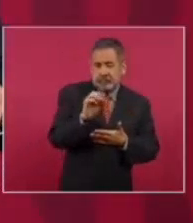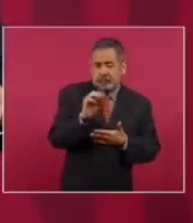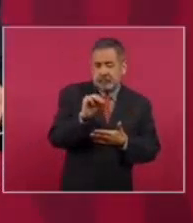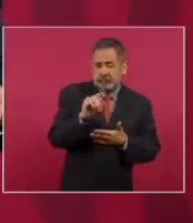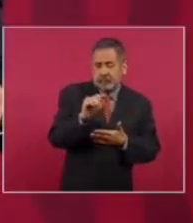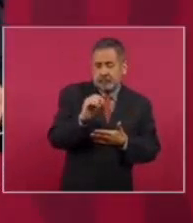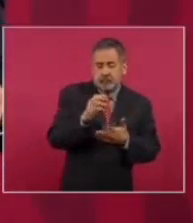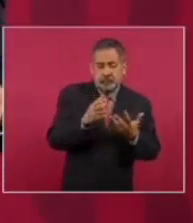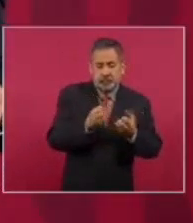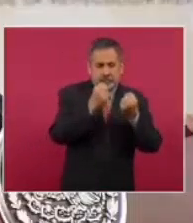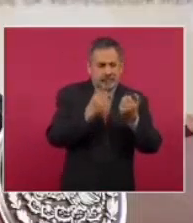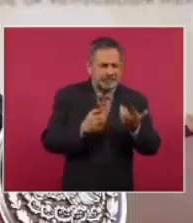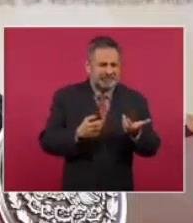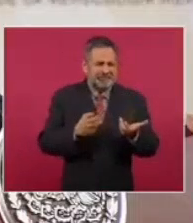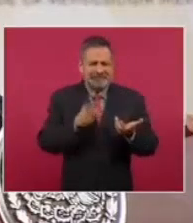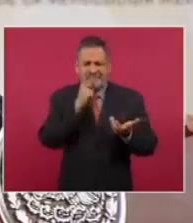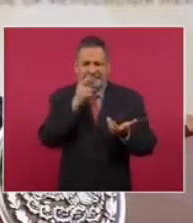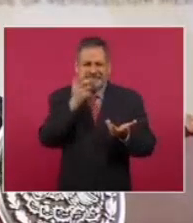rescate